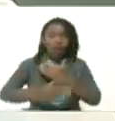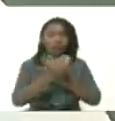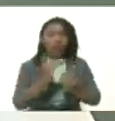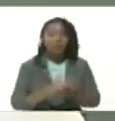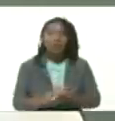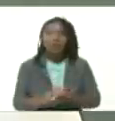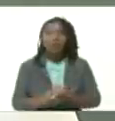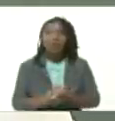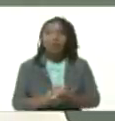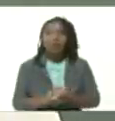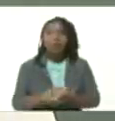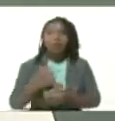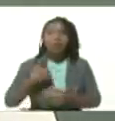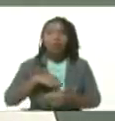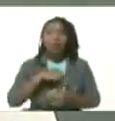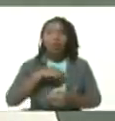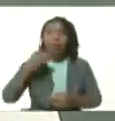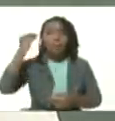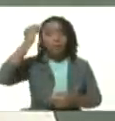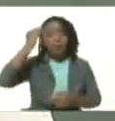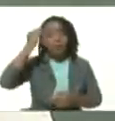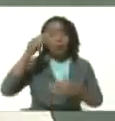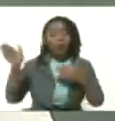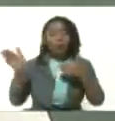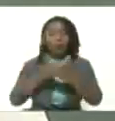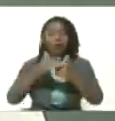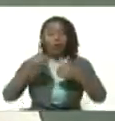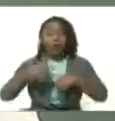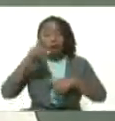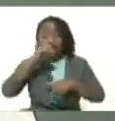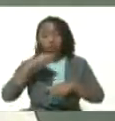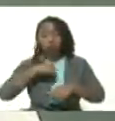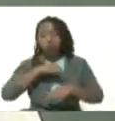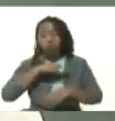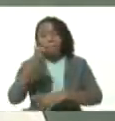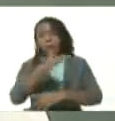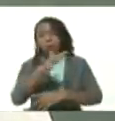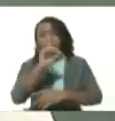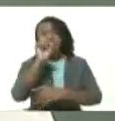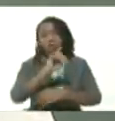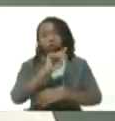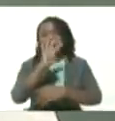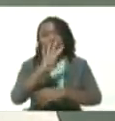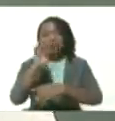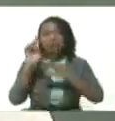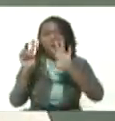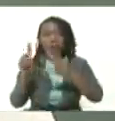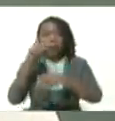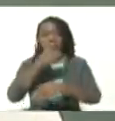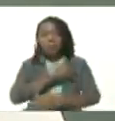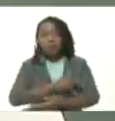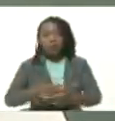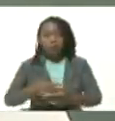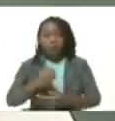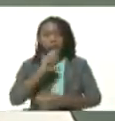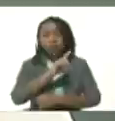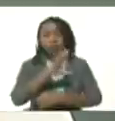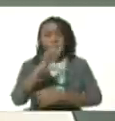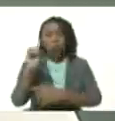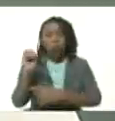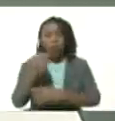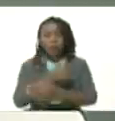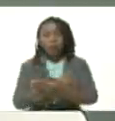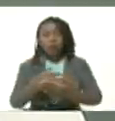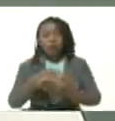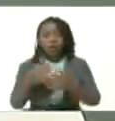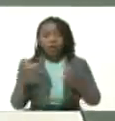adelante. Nosotros pensamos que para el cierre de este año vamos a estar alrededor de 147 millones, 150 millones de unidades,